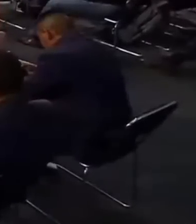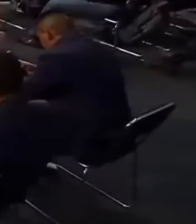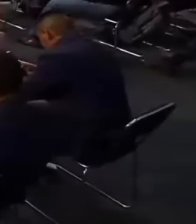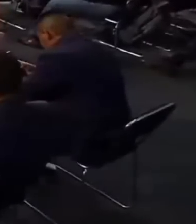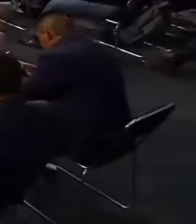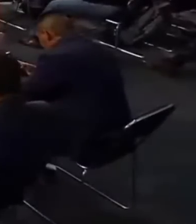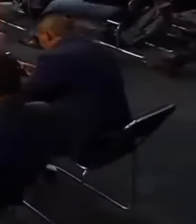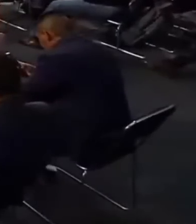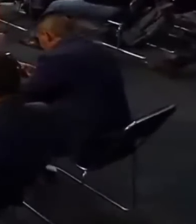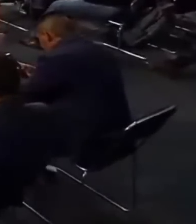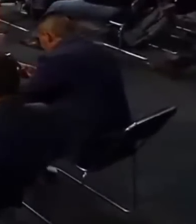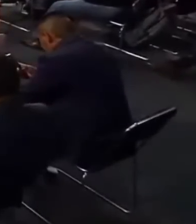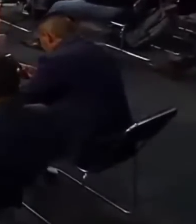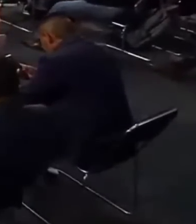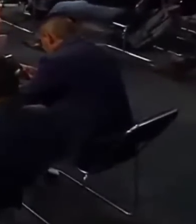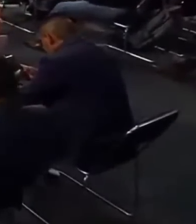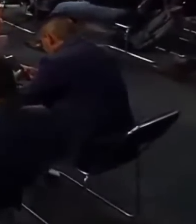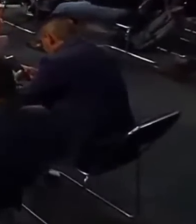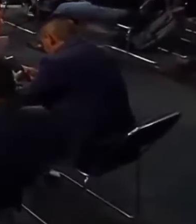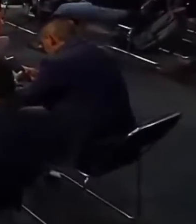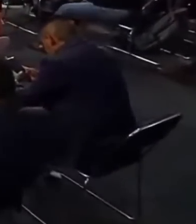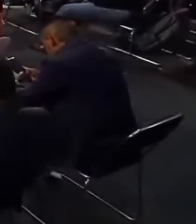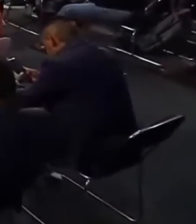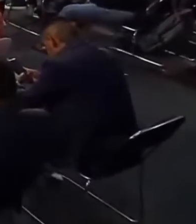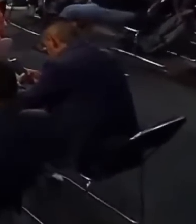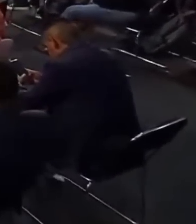completamente fresca,